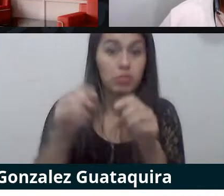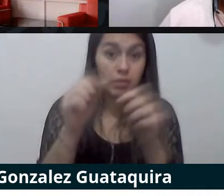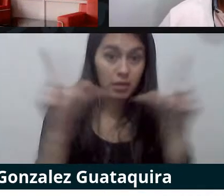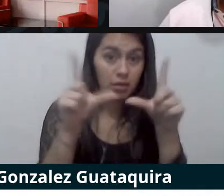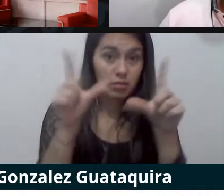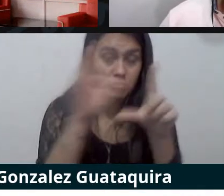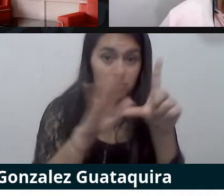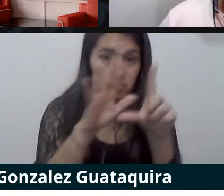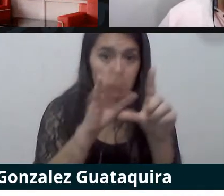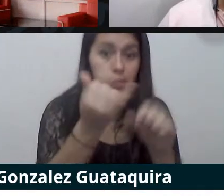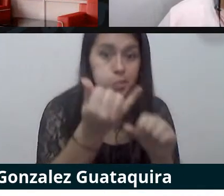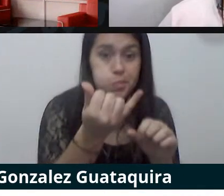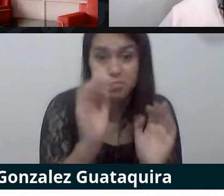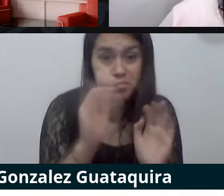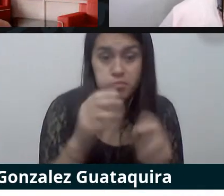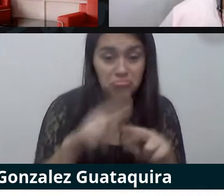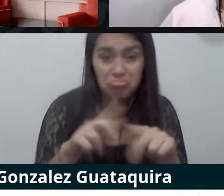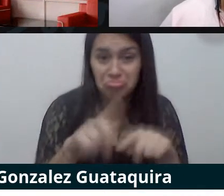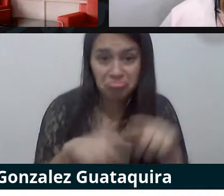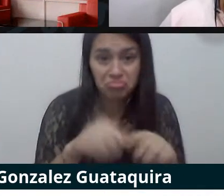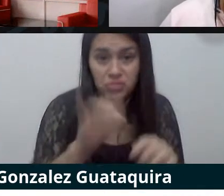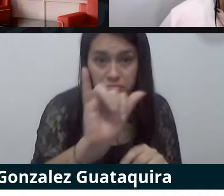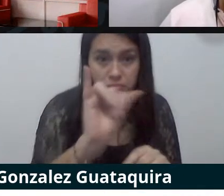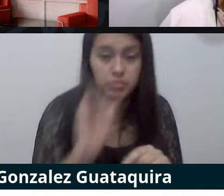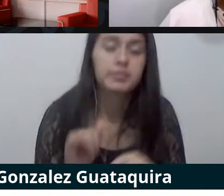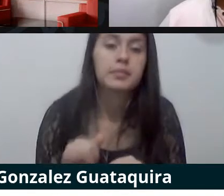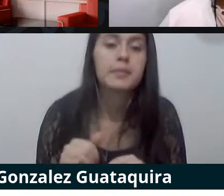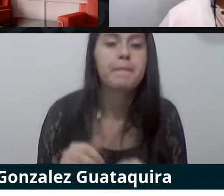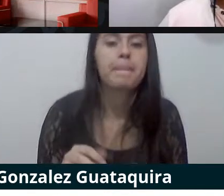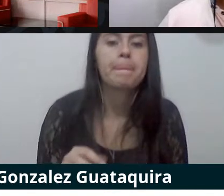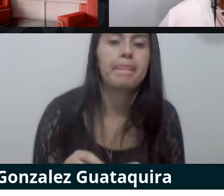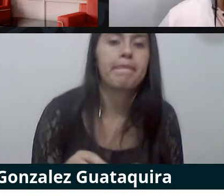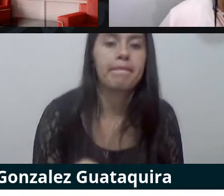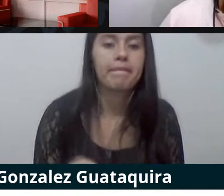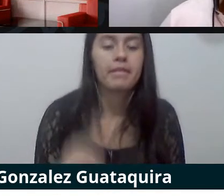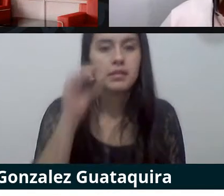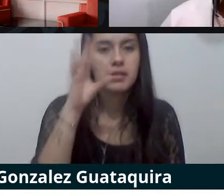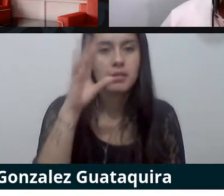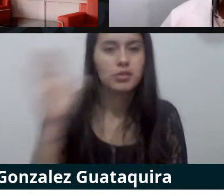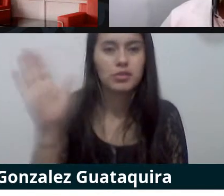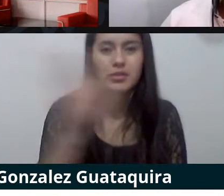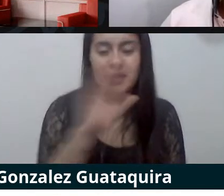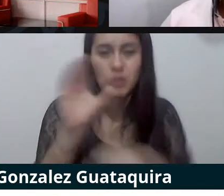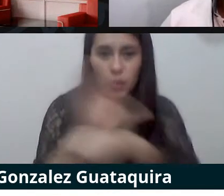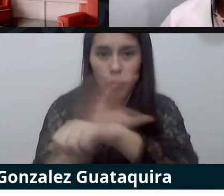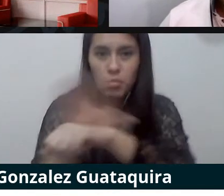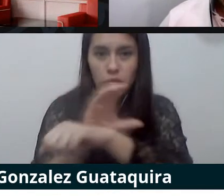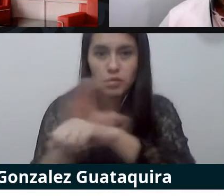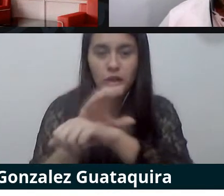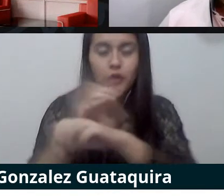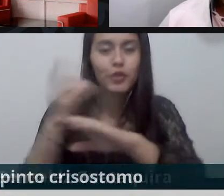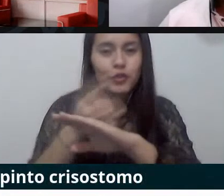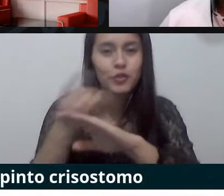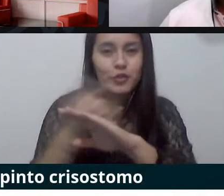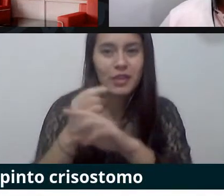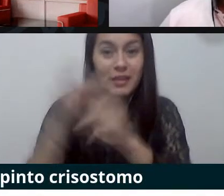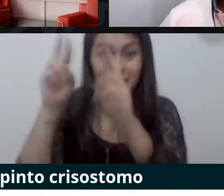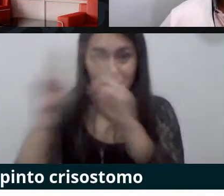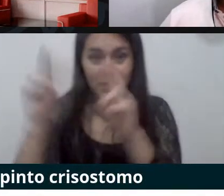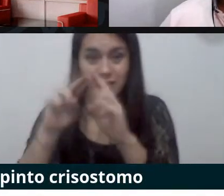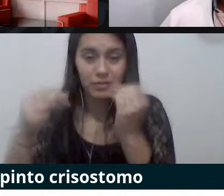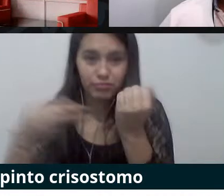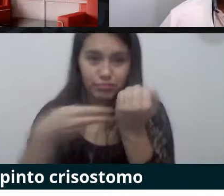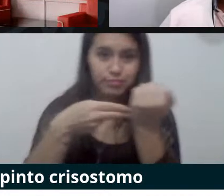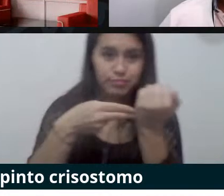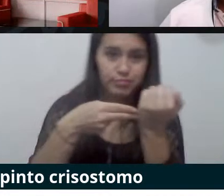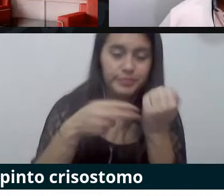nosotros también, es que si están usando un computador, pues conéctenlo por el cable de internet. En el caso de celular, si ven